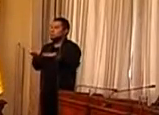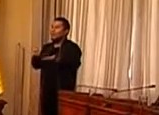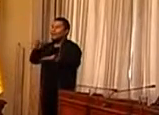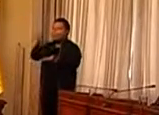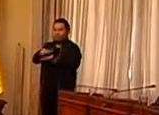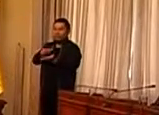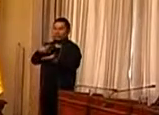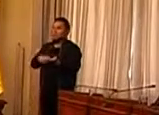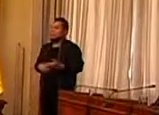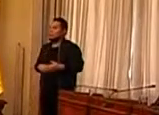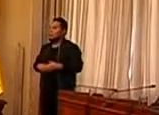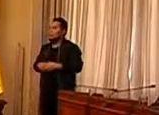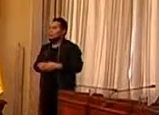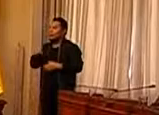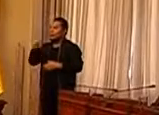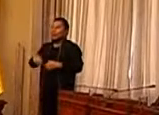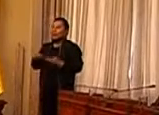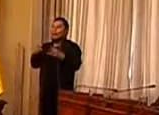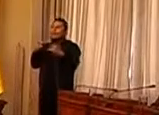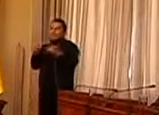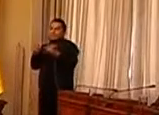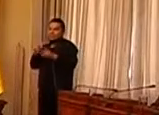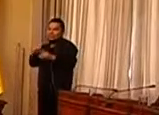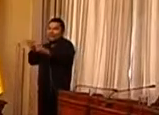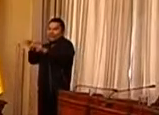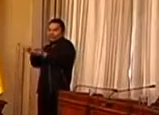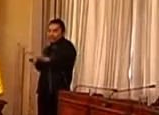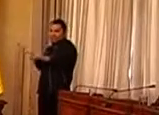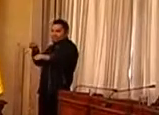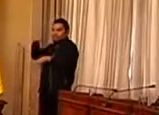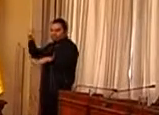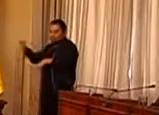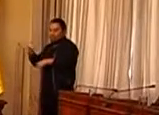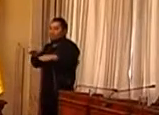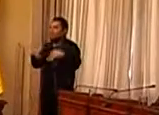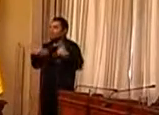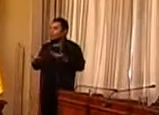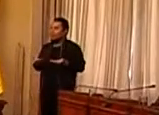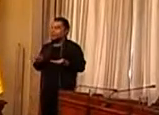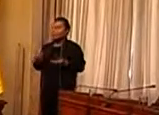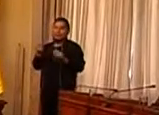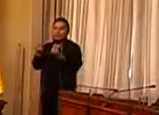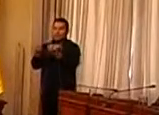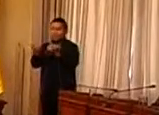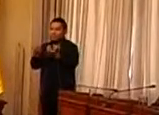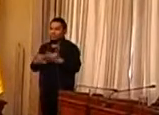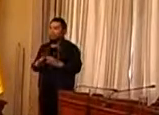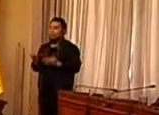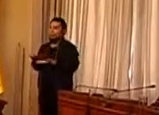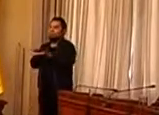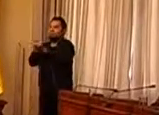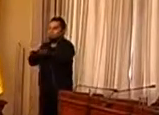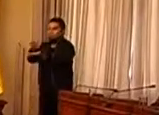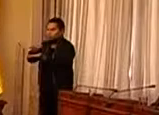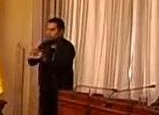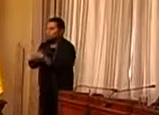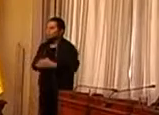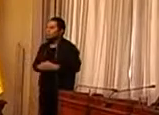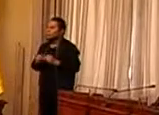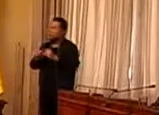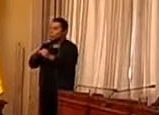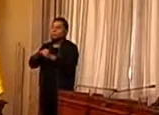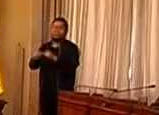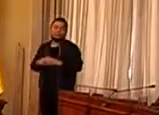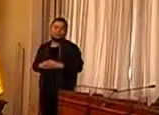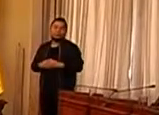aprobar la exoneración de la aprobación del acta para poder inmediatamente tener los efectos de lo aprobado